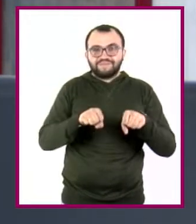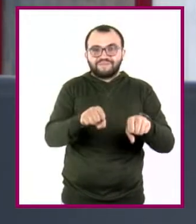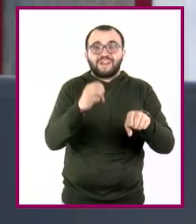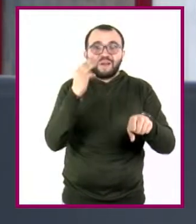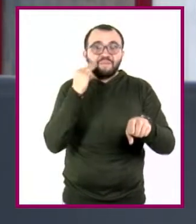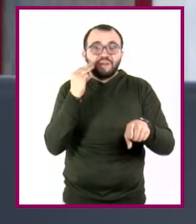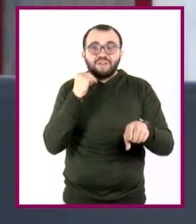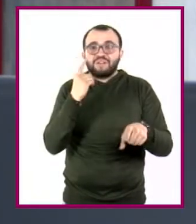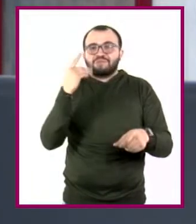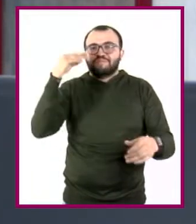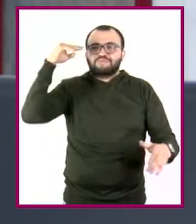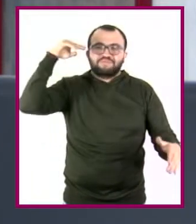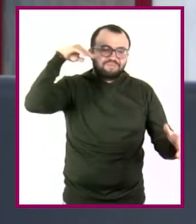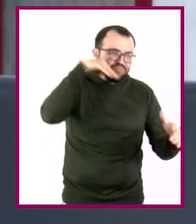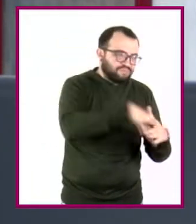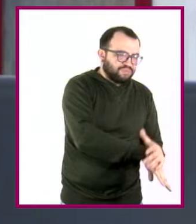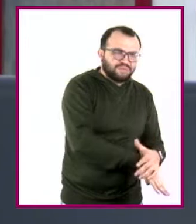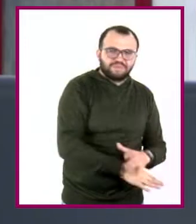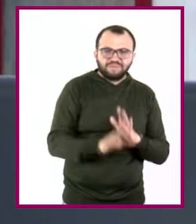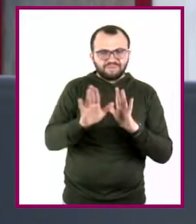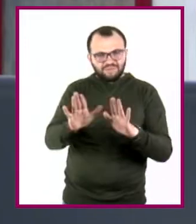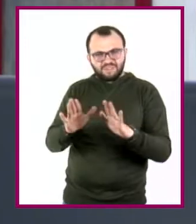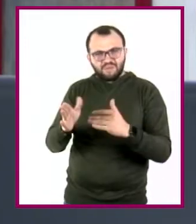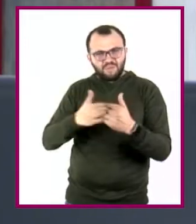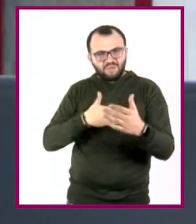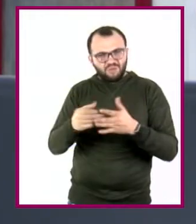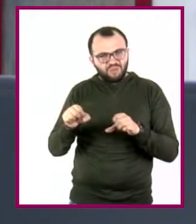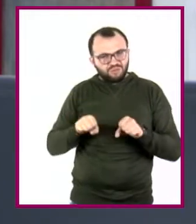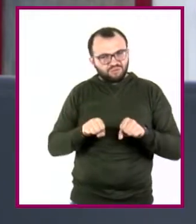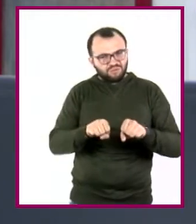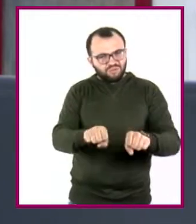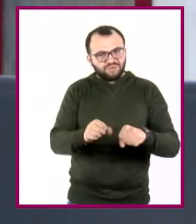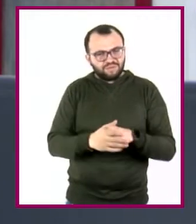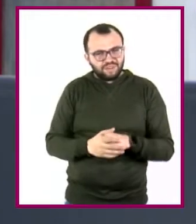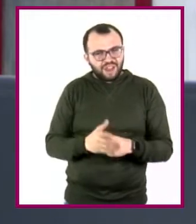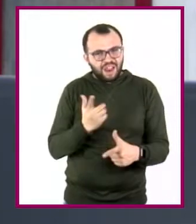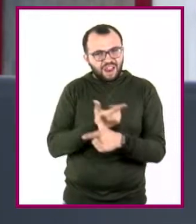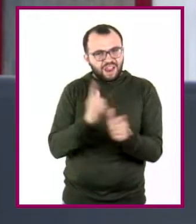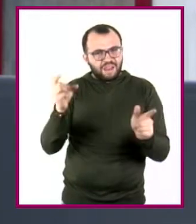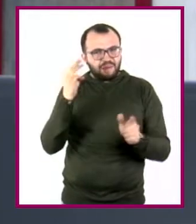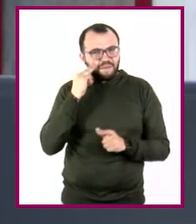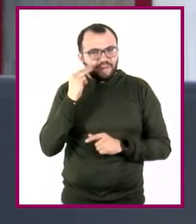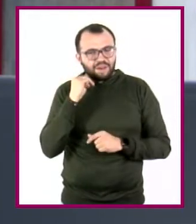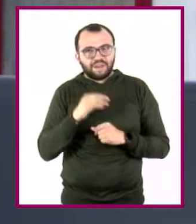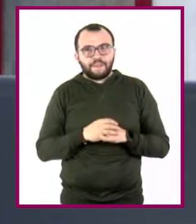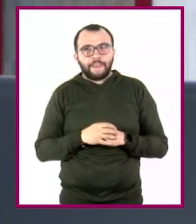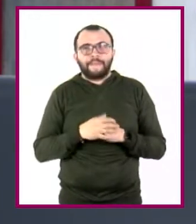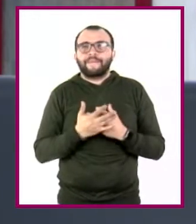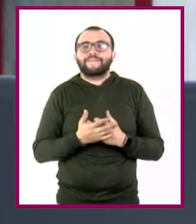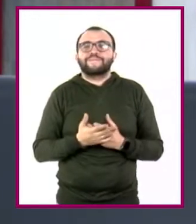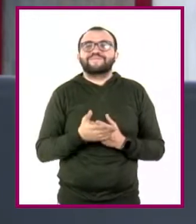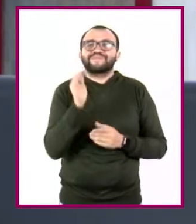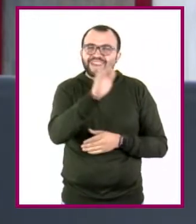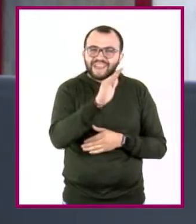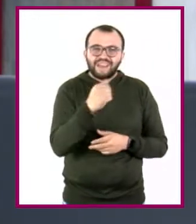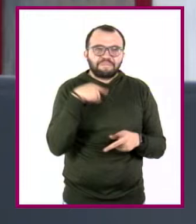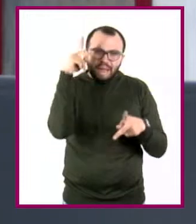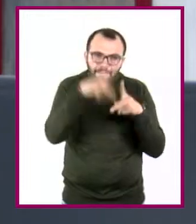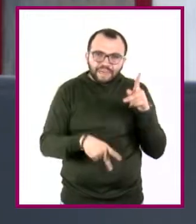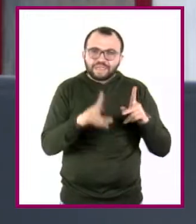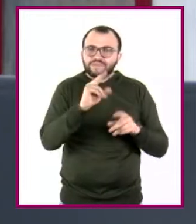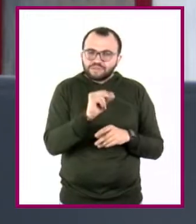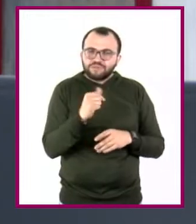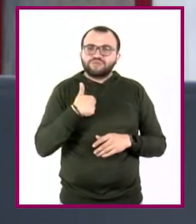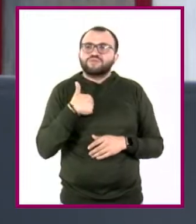al demonio. Espere, ¿modelo de supermercado? No quiso decir el libre mercado, ¿no? No me interrumpas, por